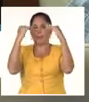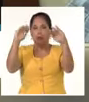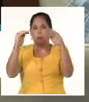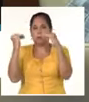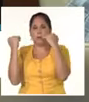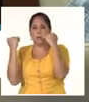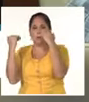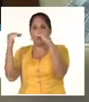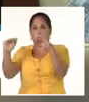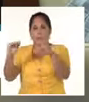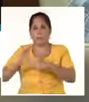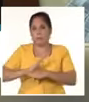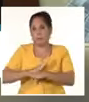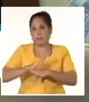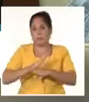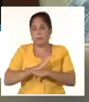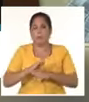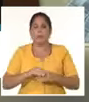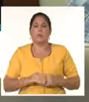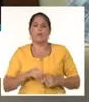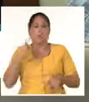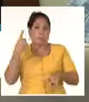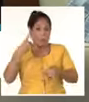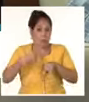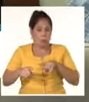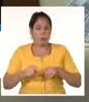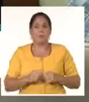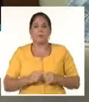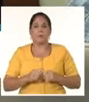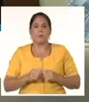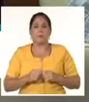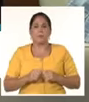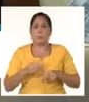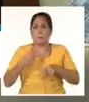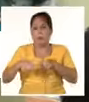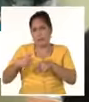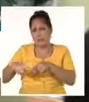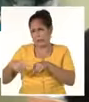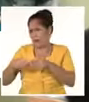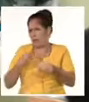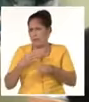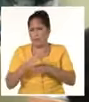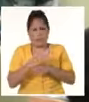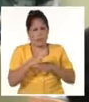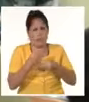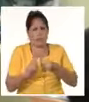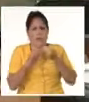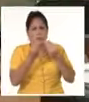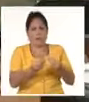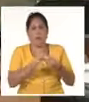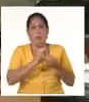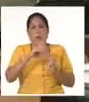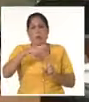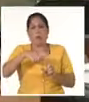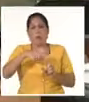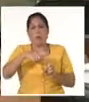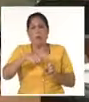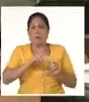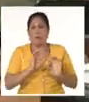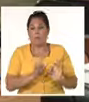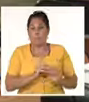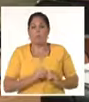también mil purling de tiro directo desde Santiago a baracoa en este contexto desde el